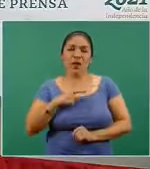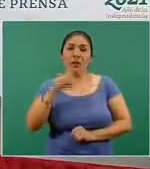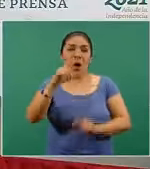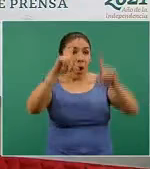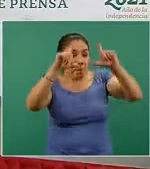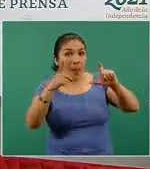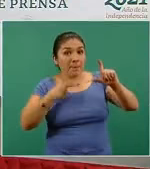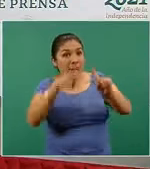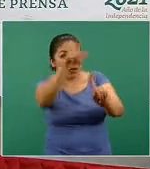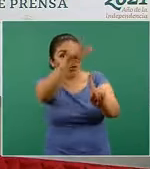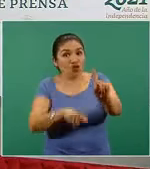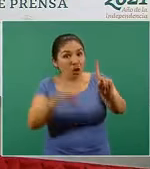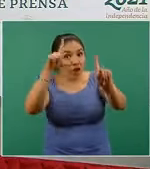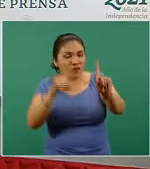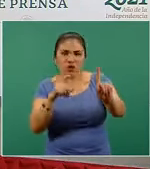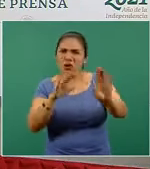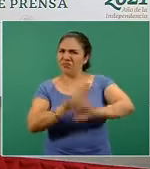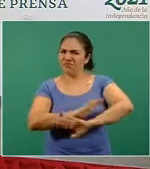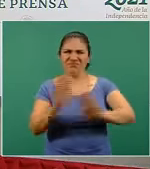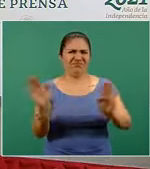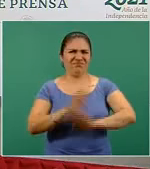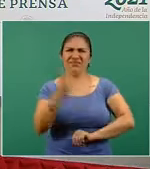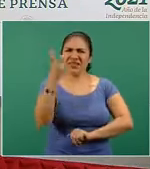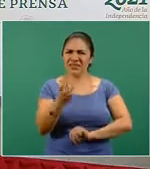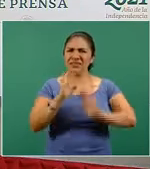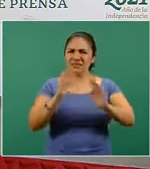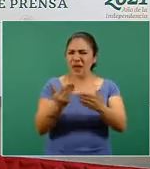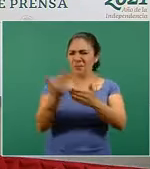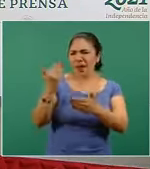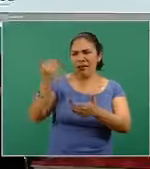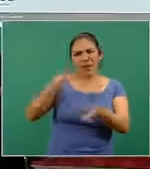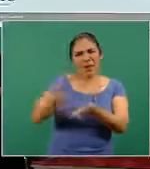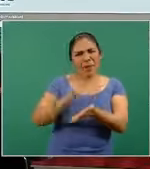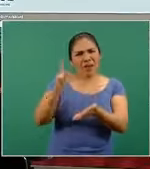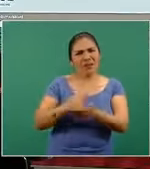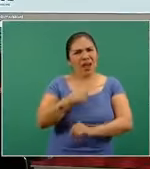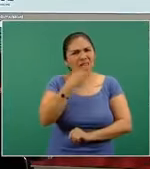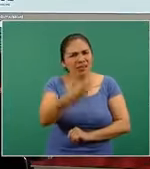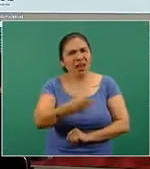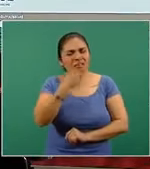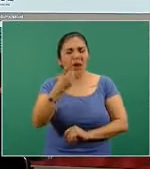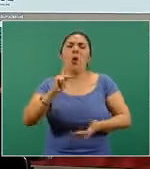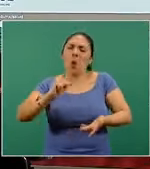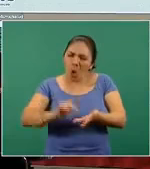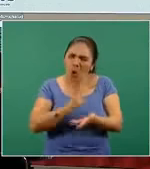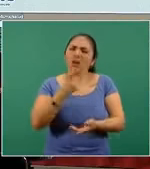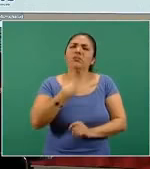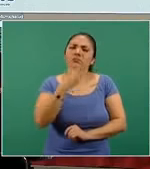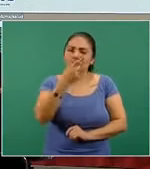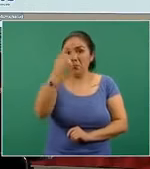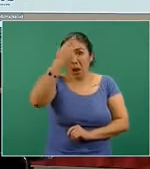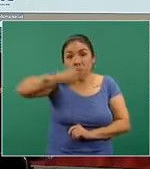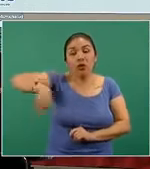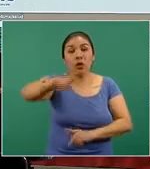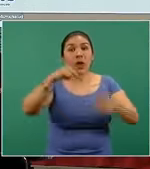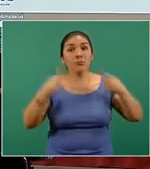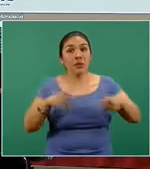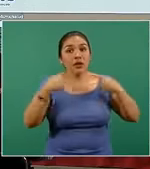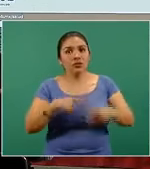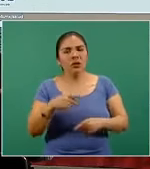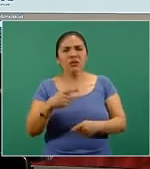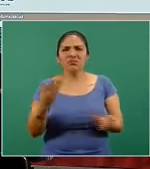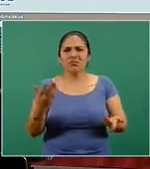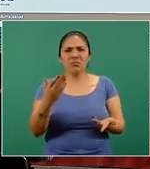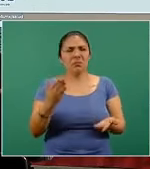persona, ¿no? Eso es una información que se ha dicho ya en varias ocasiones, pero siempre es bueno recalcarla para que la población que está yendo a